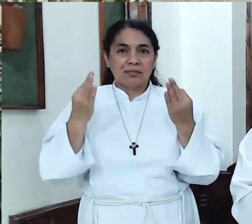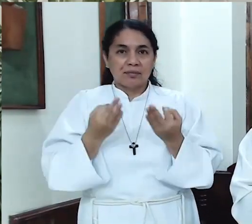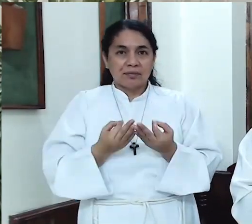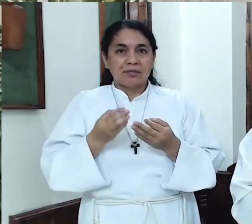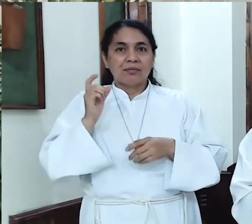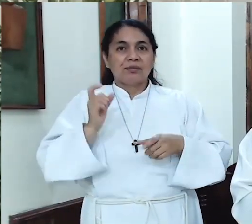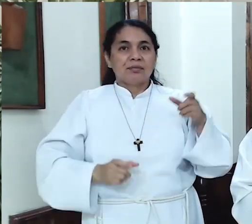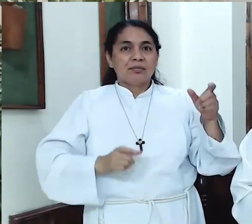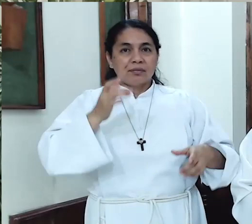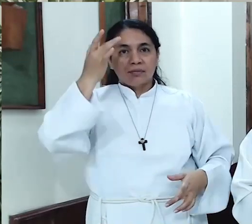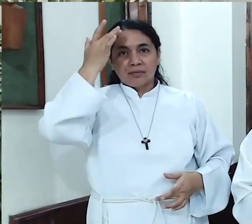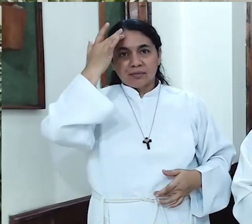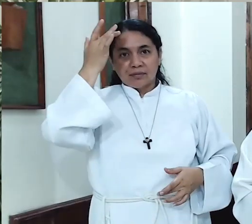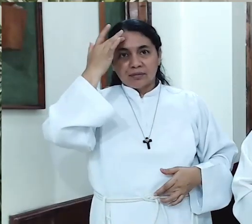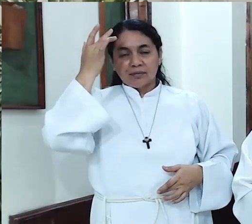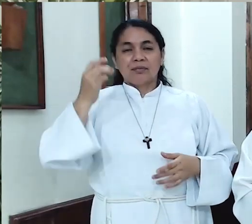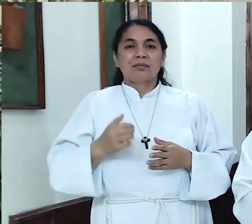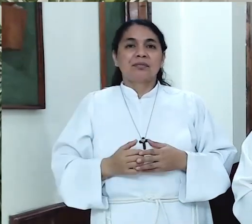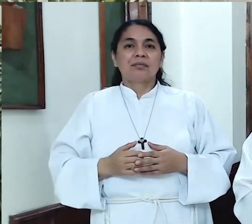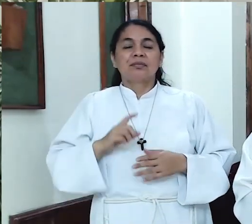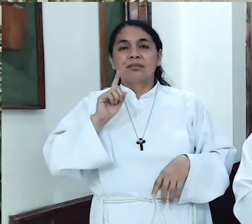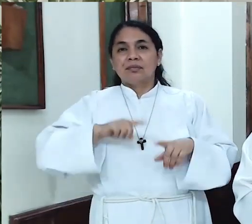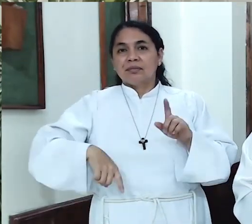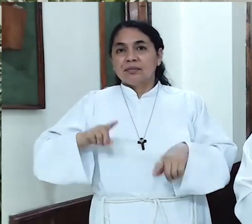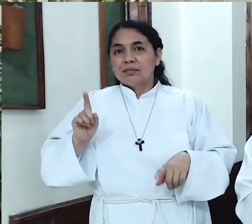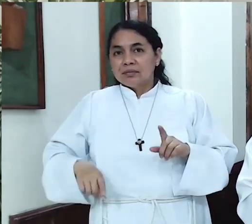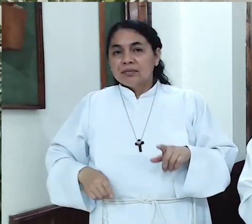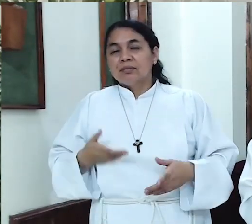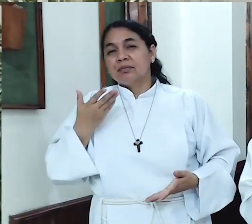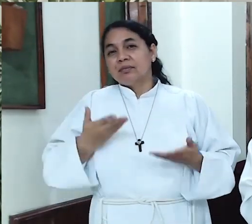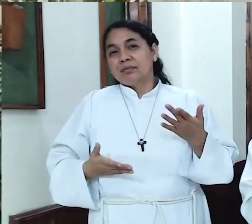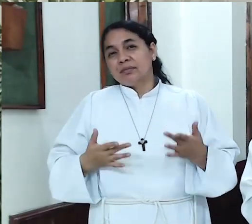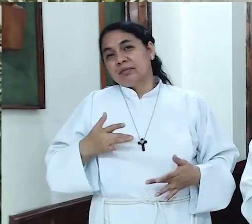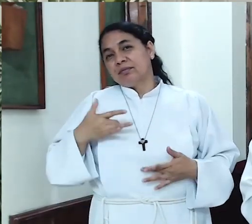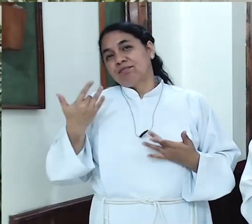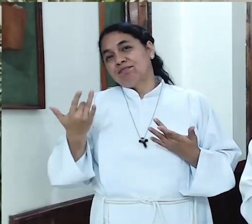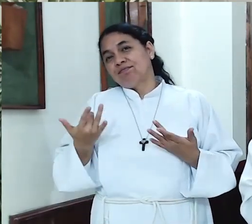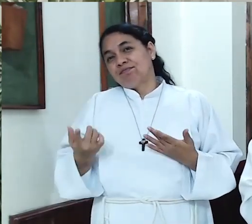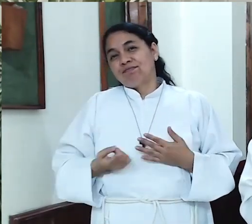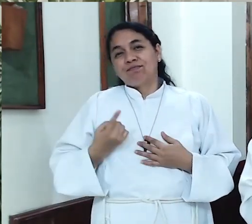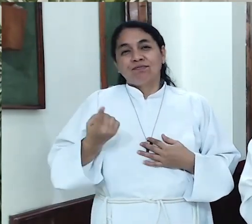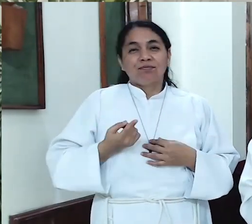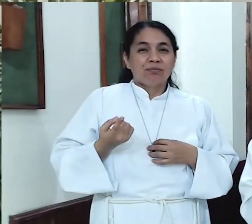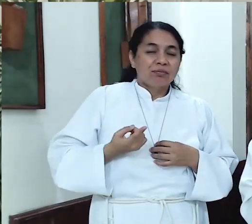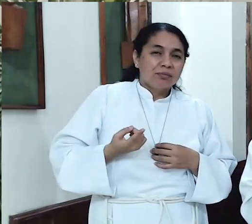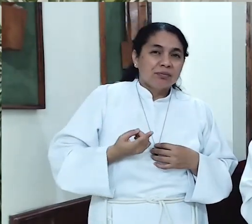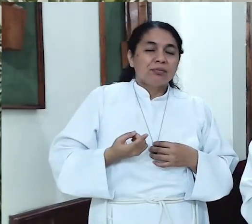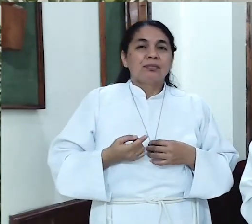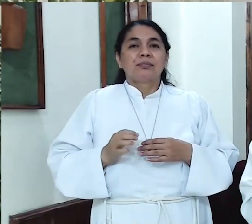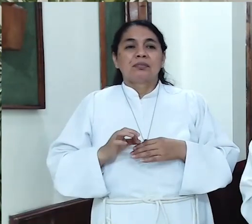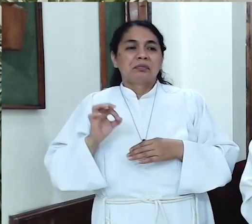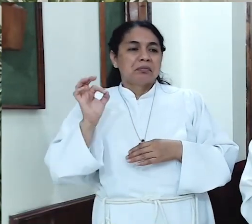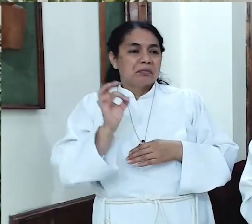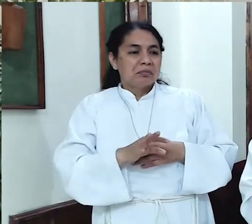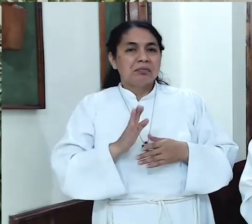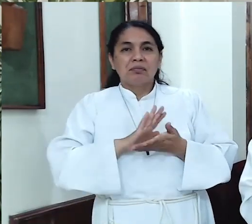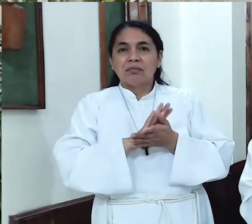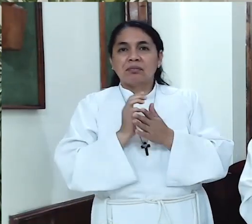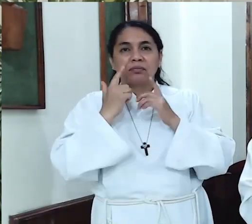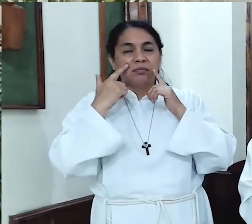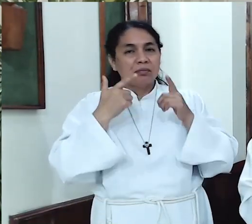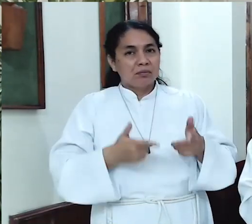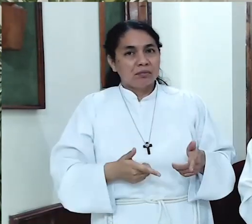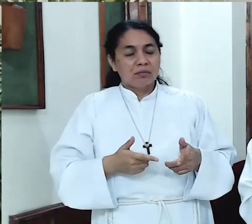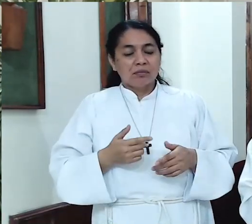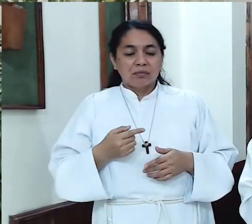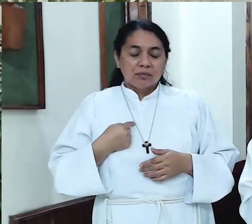las personas enfermas, por aquellas que a lo mejor se sienten abandonadas por sus seres más queridos, para que en medio de